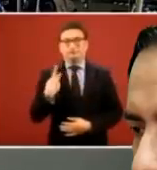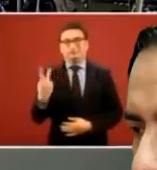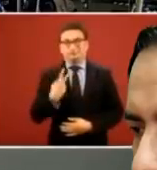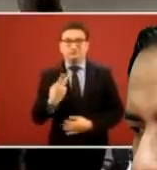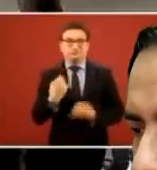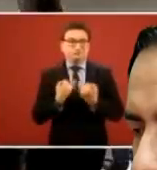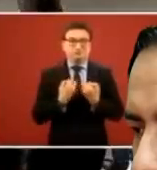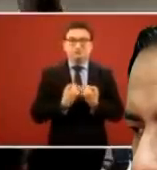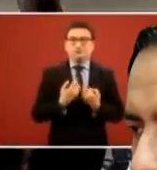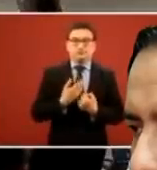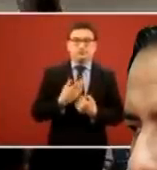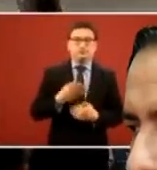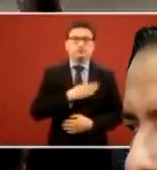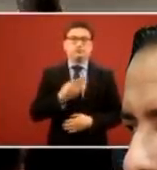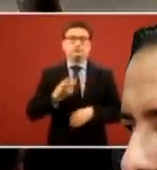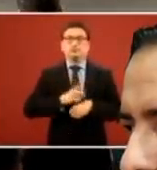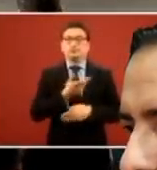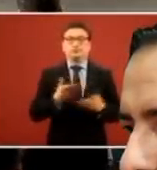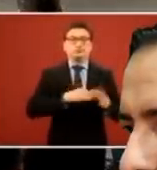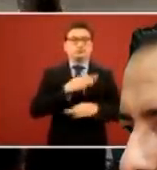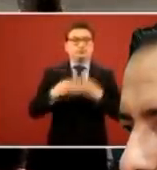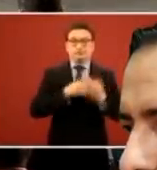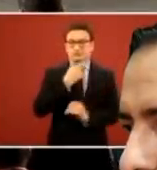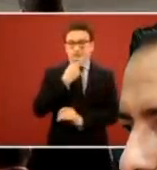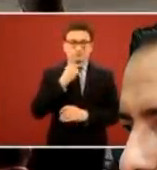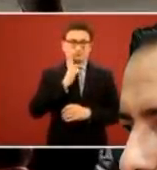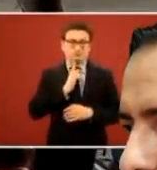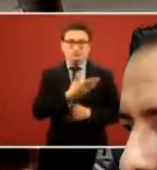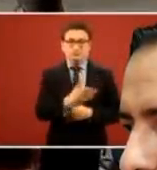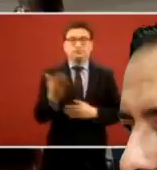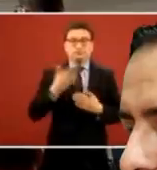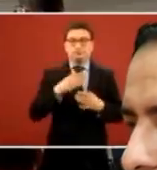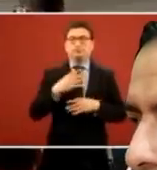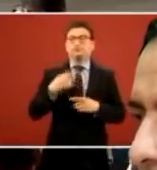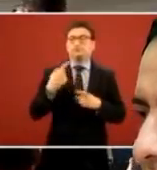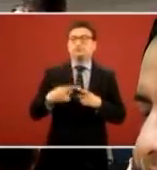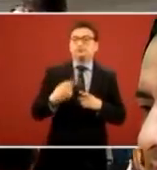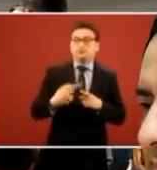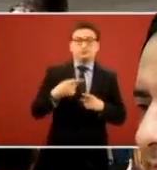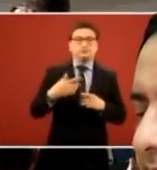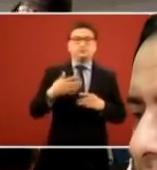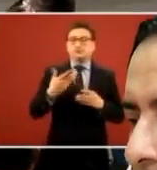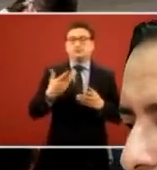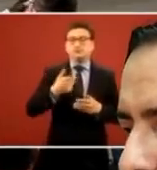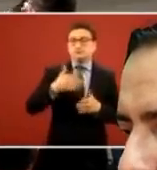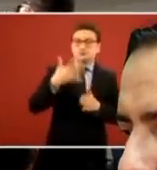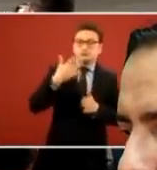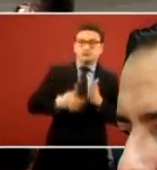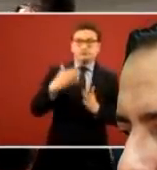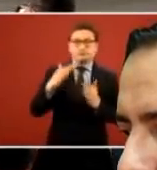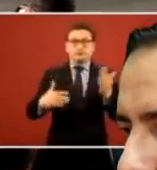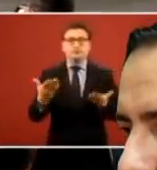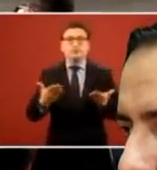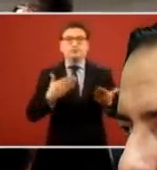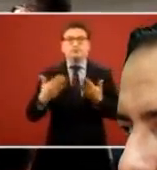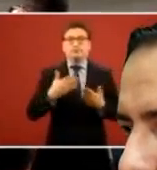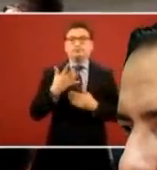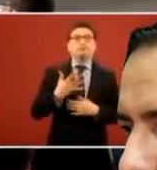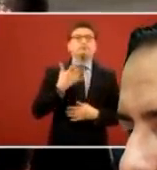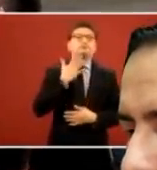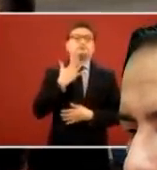buenos días a todas ya todos ustedes gracias señor presidente quién es quién en los precios de los combustibles en la gasolina regular